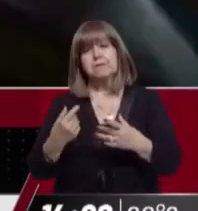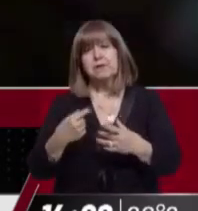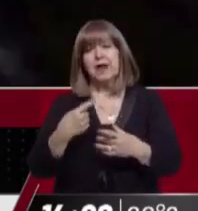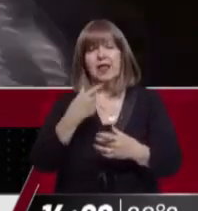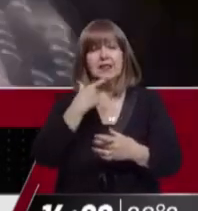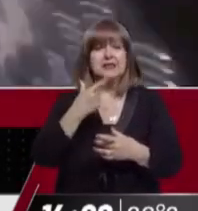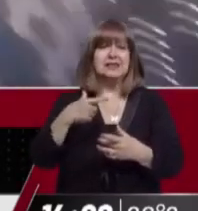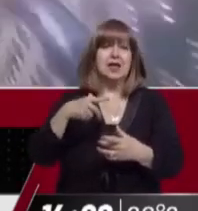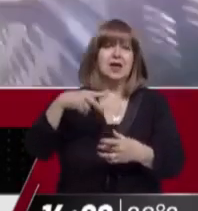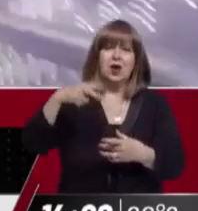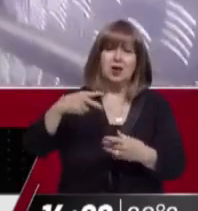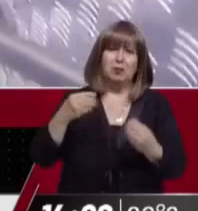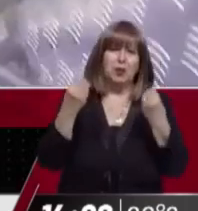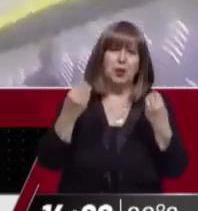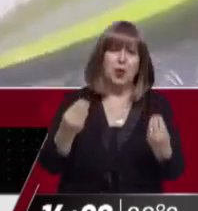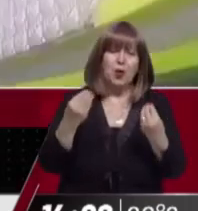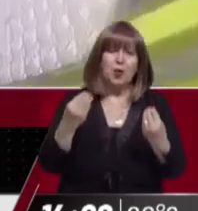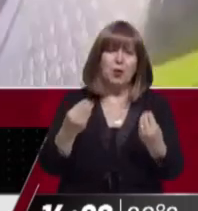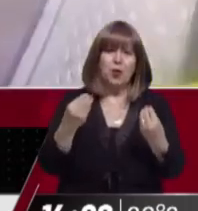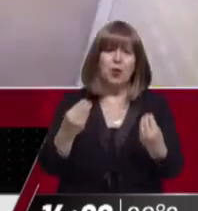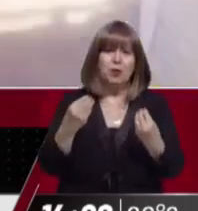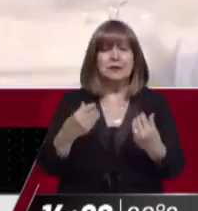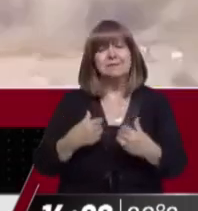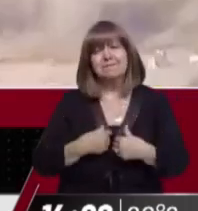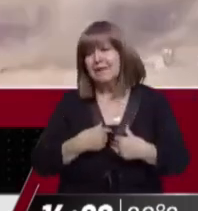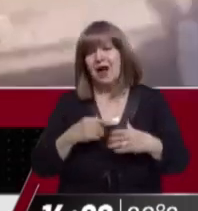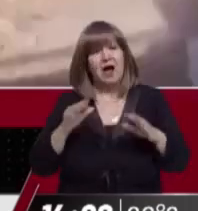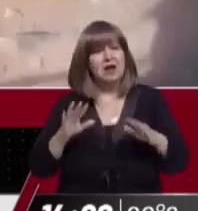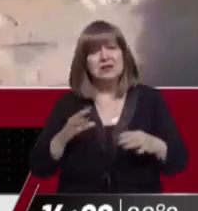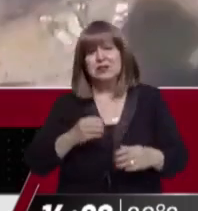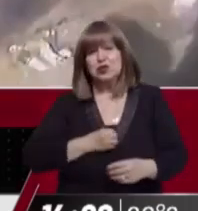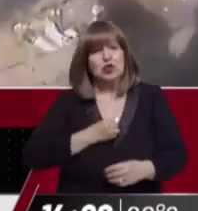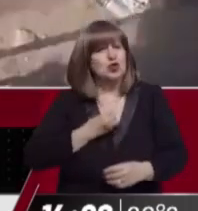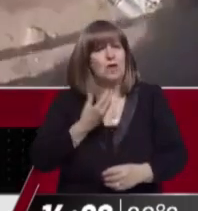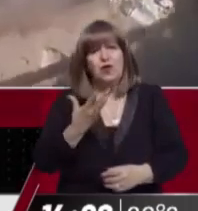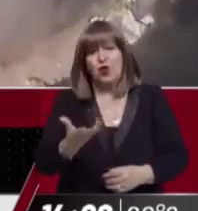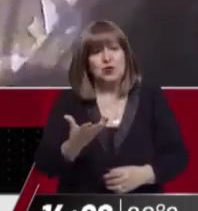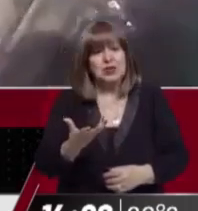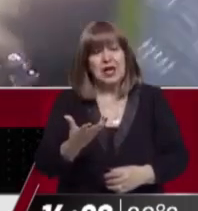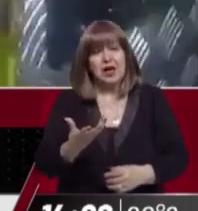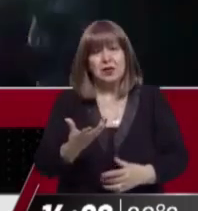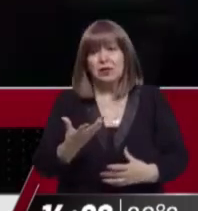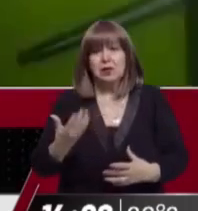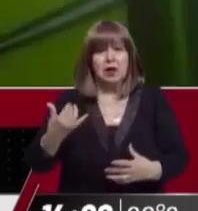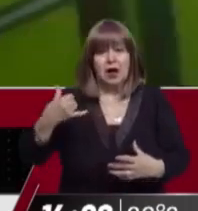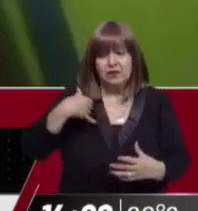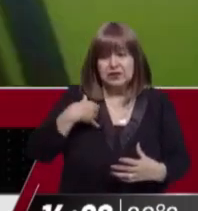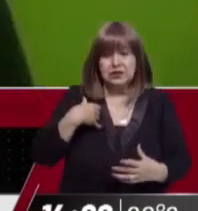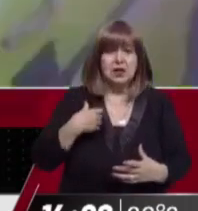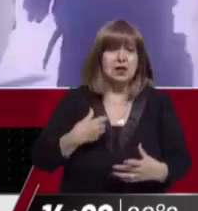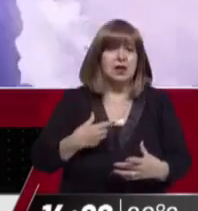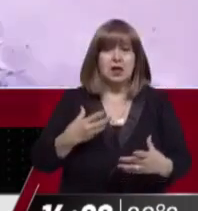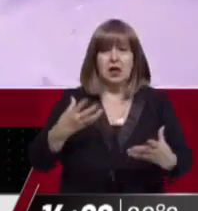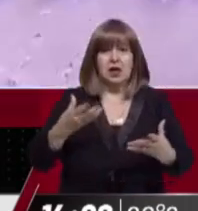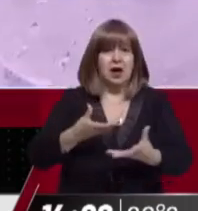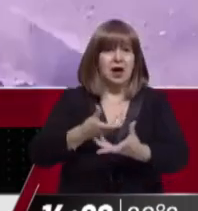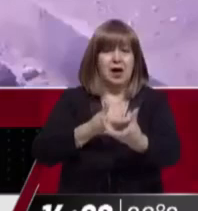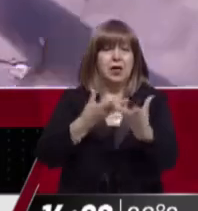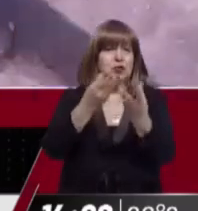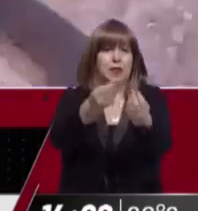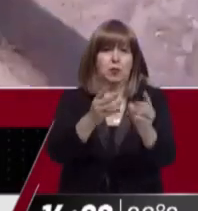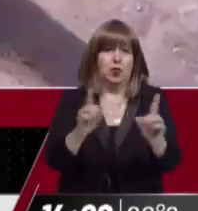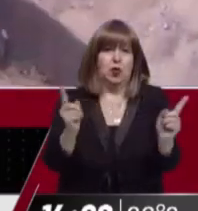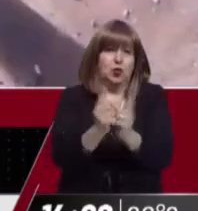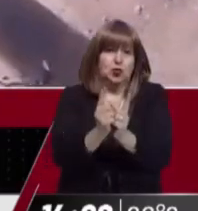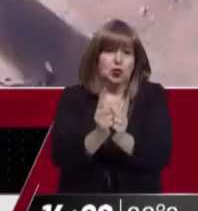de la gente. Nosotros somos voluntarios, vamos solamente a acudir al llamado para poder ayudar, nada